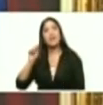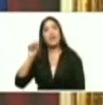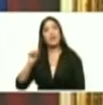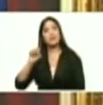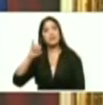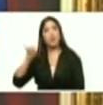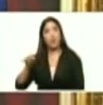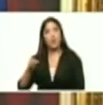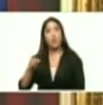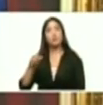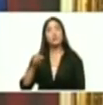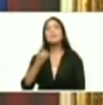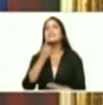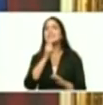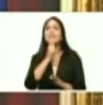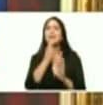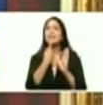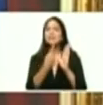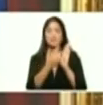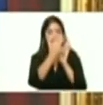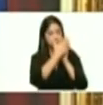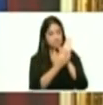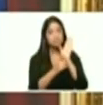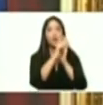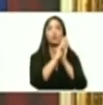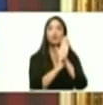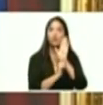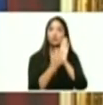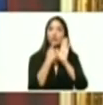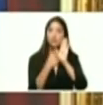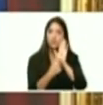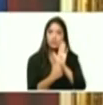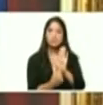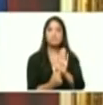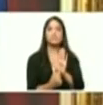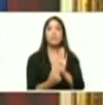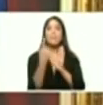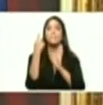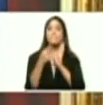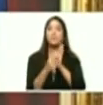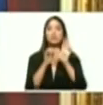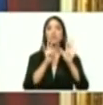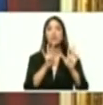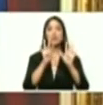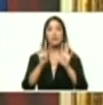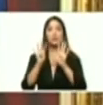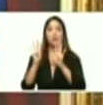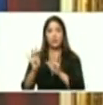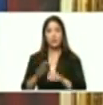sabia, sagradísima, constitución bolivariana, de 1999.